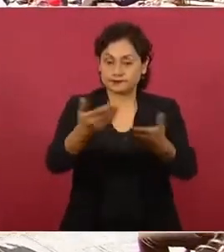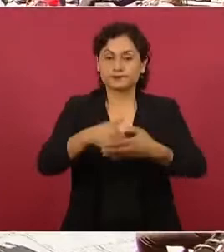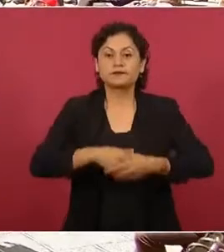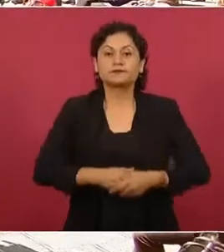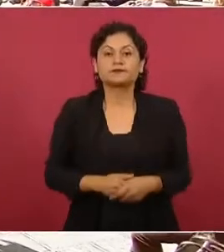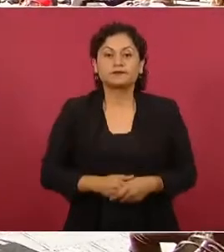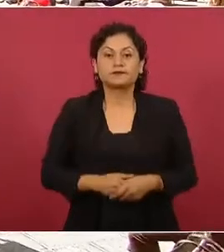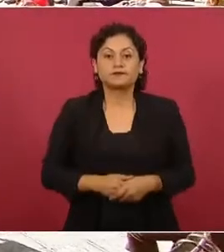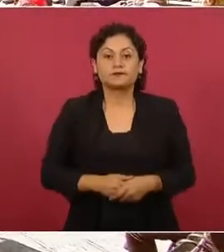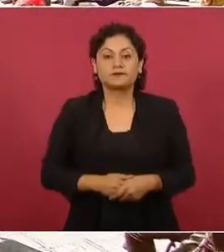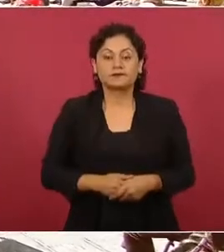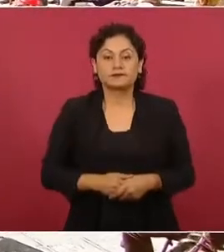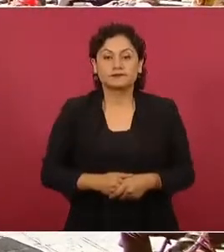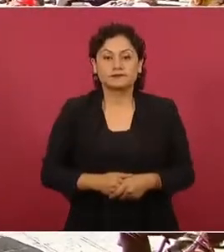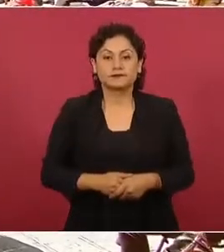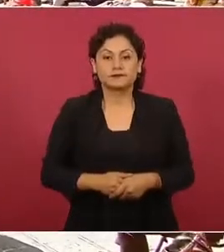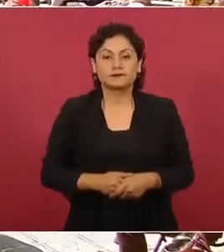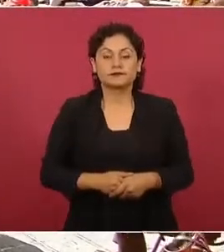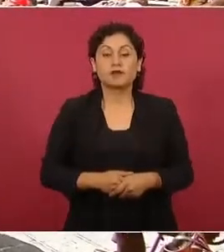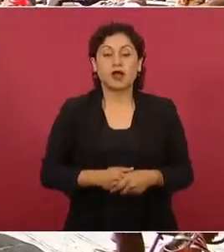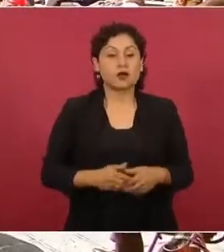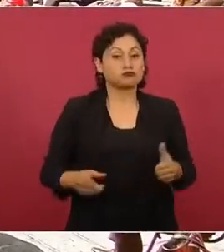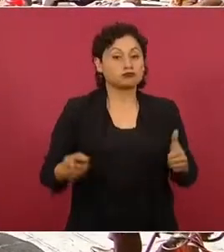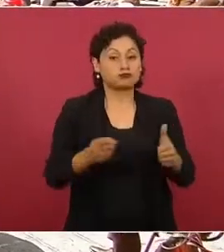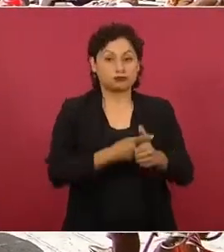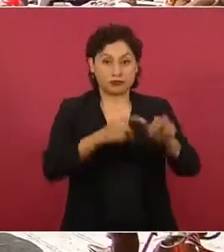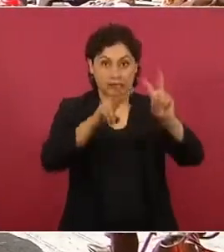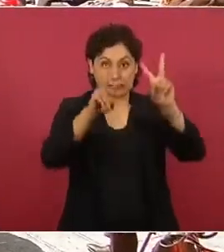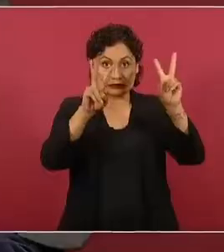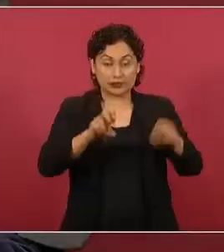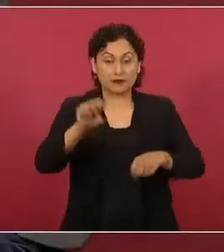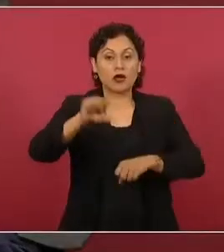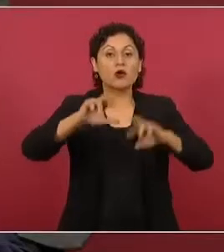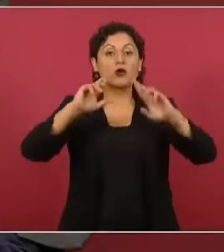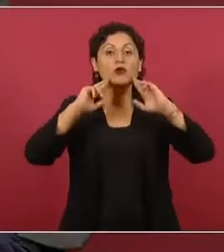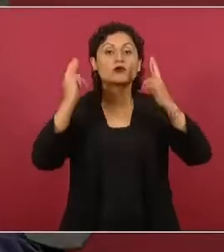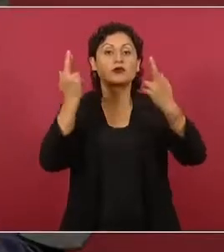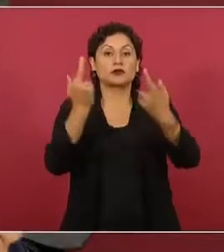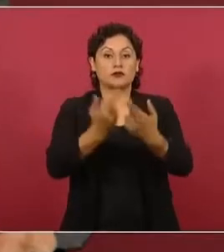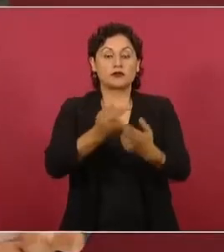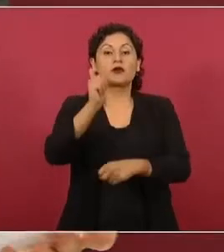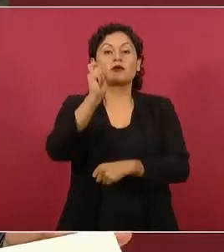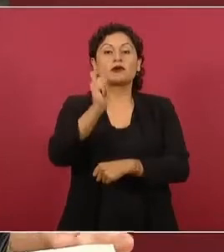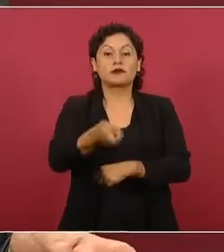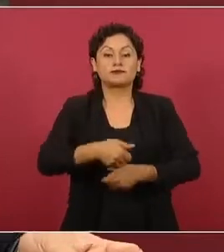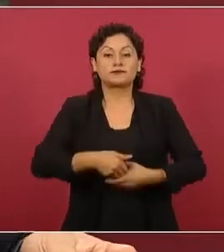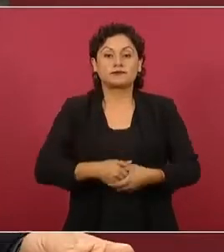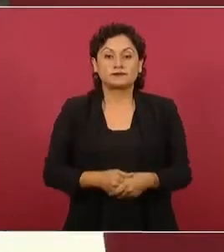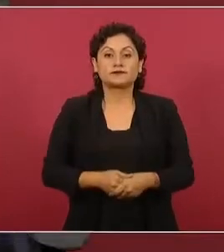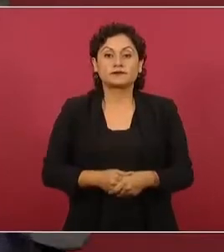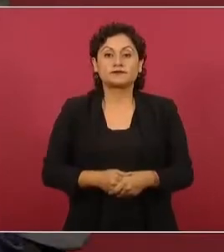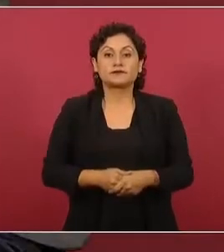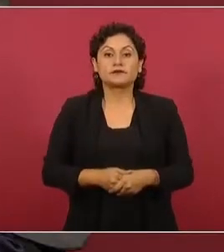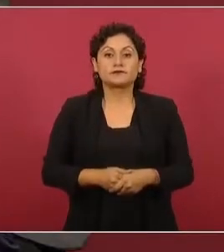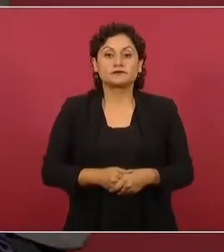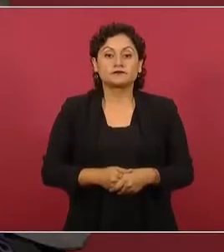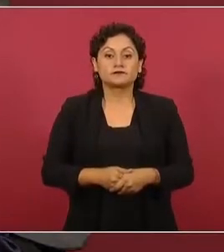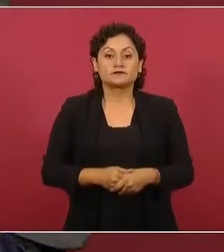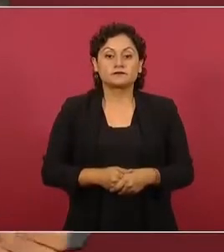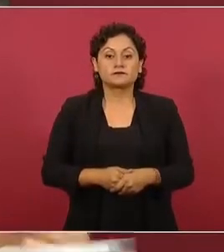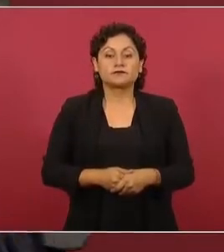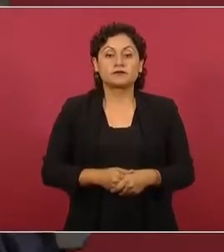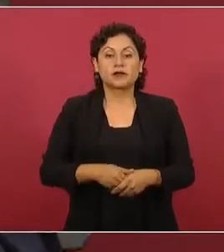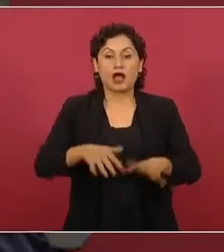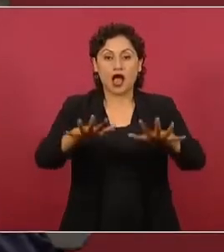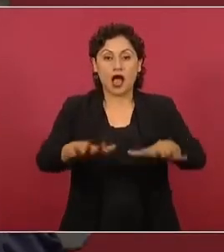señoras asambleístas. Como primer punto del orden del día tenemos la integración de la Asamblea